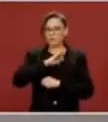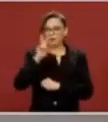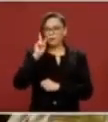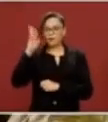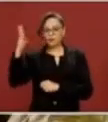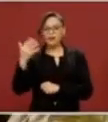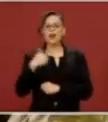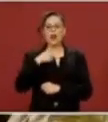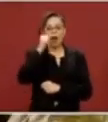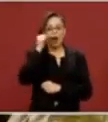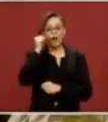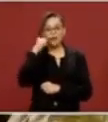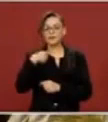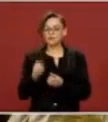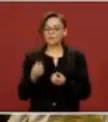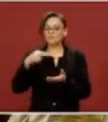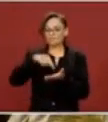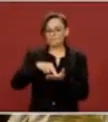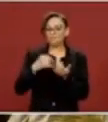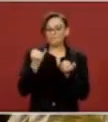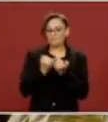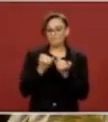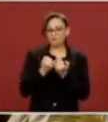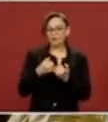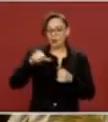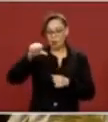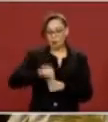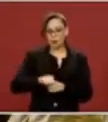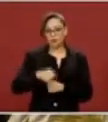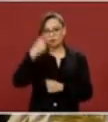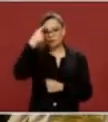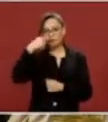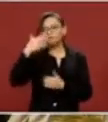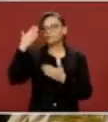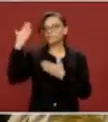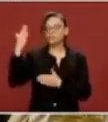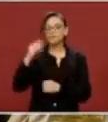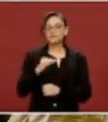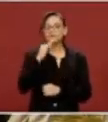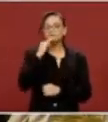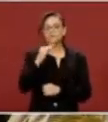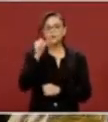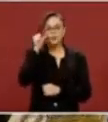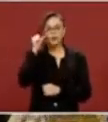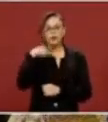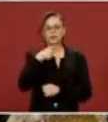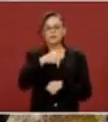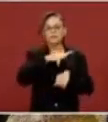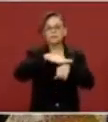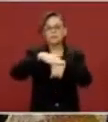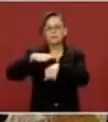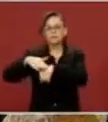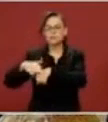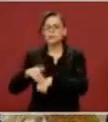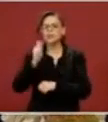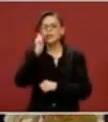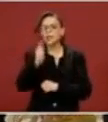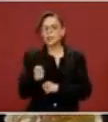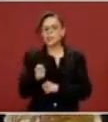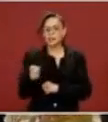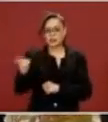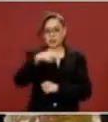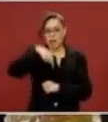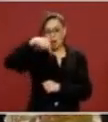hice ayer, voy a retomar sobre el mensaje que di ayer, que tiene que ver con el momento de oportunidad de